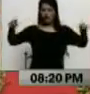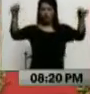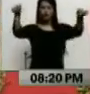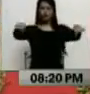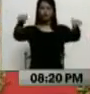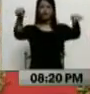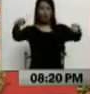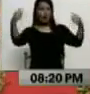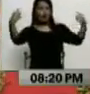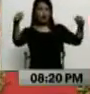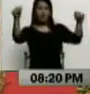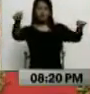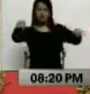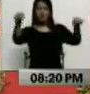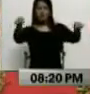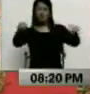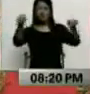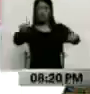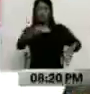compañeras